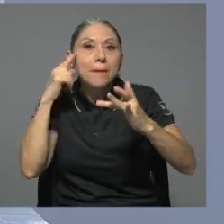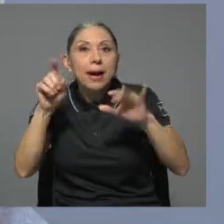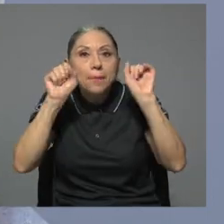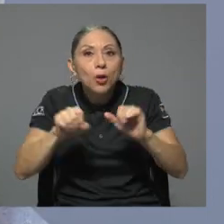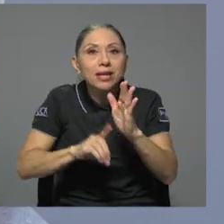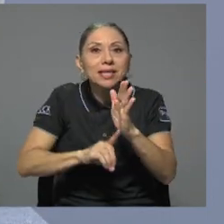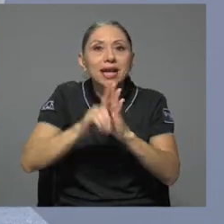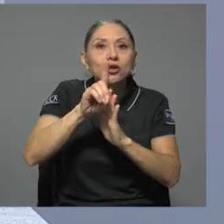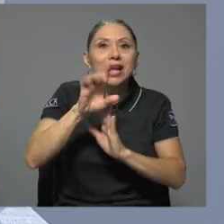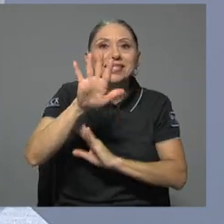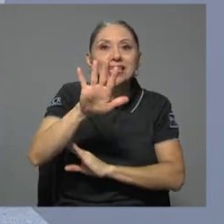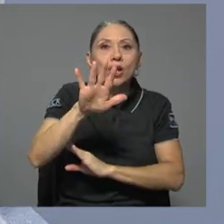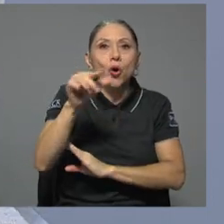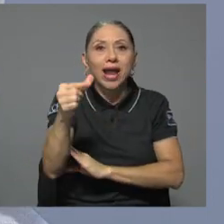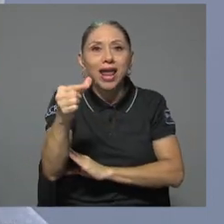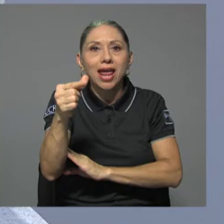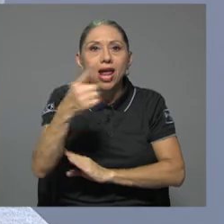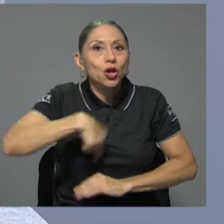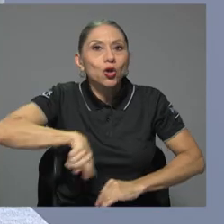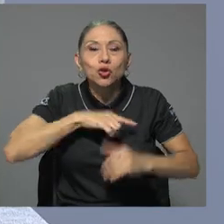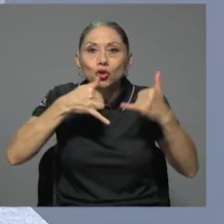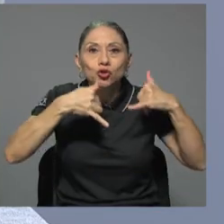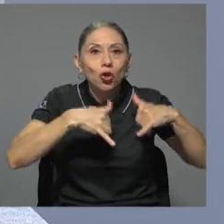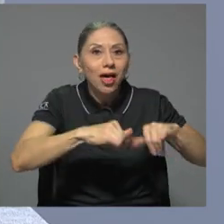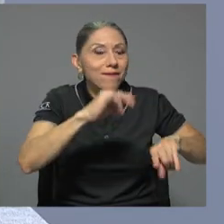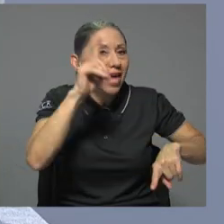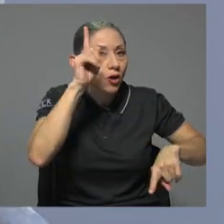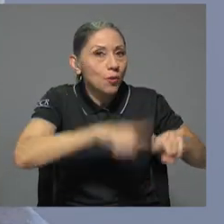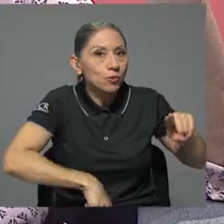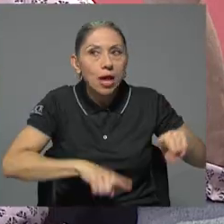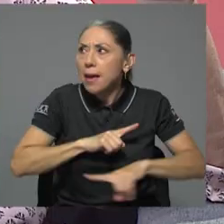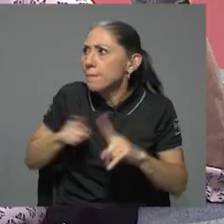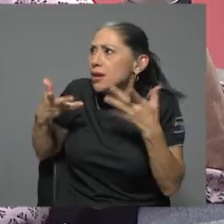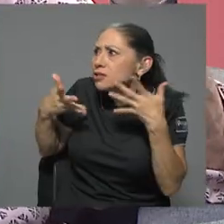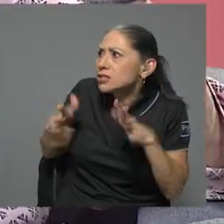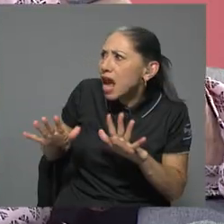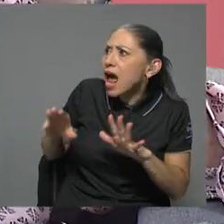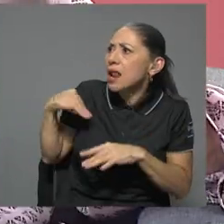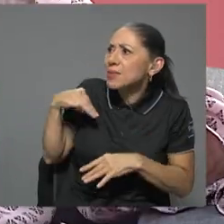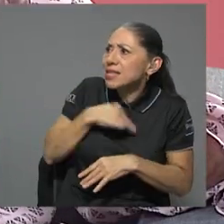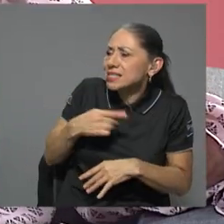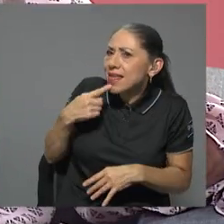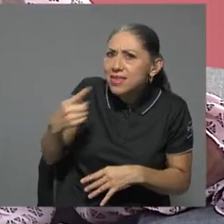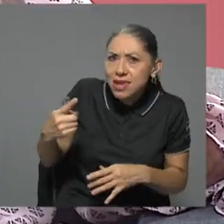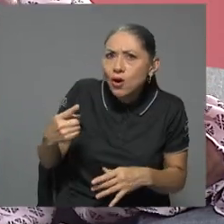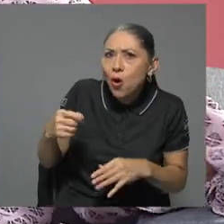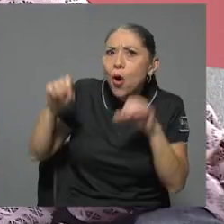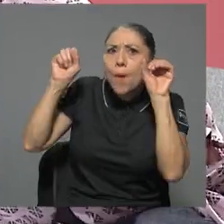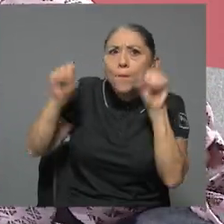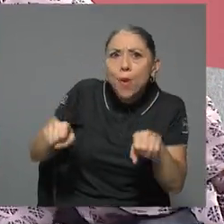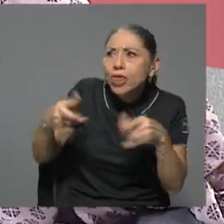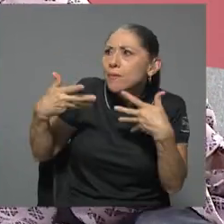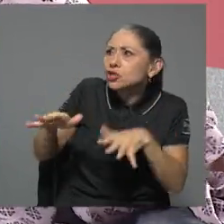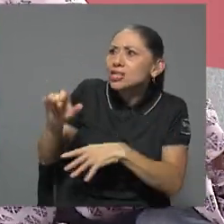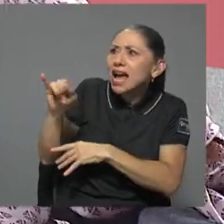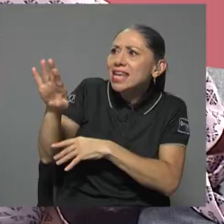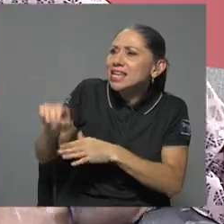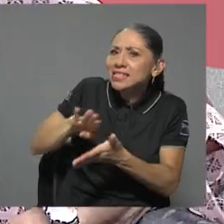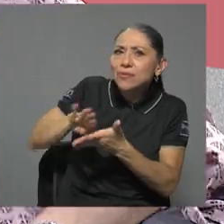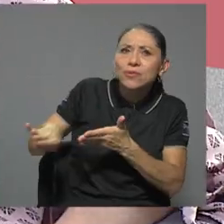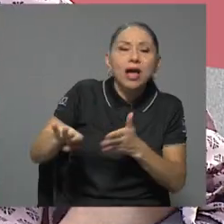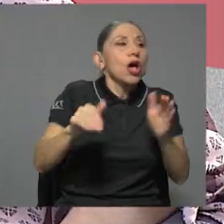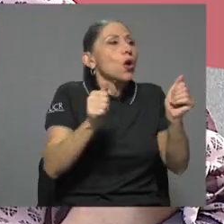nosotros todavía pero ya me dijo desarrollarlo ya la ministra dijo se la podemos quitar al viento a la misma